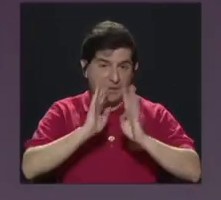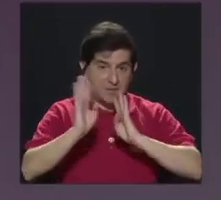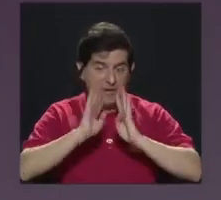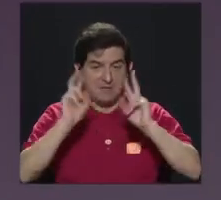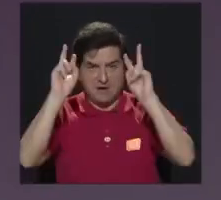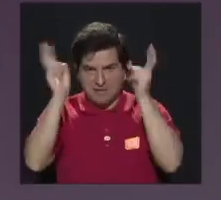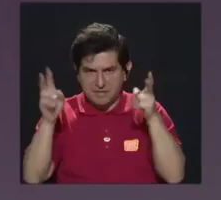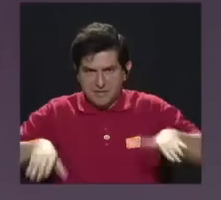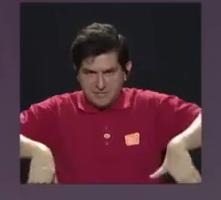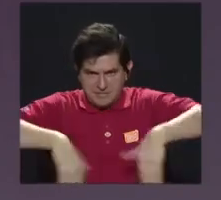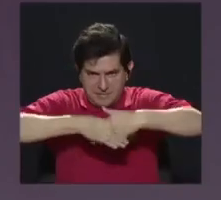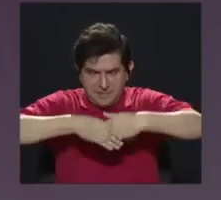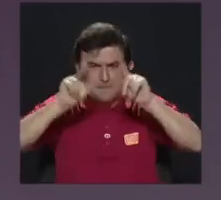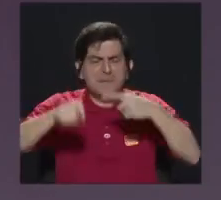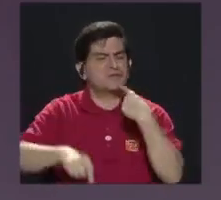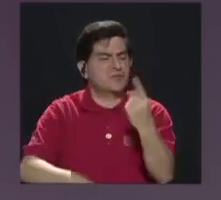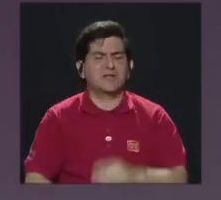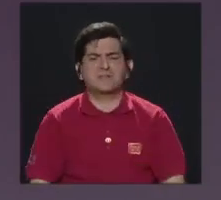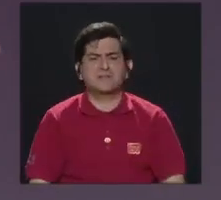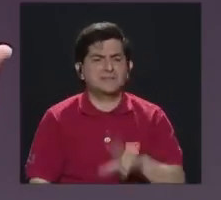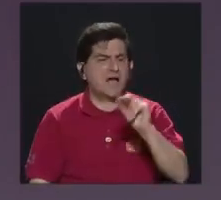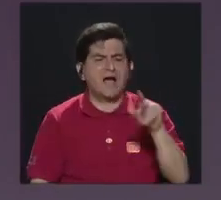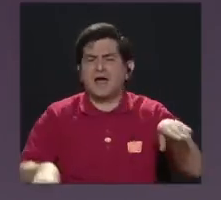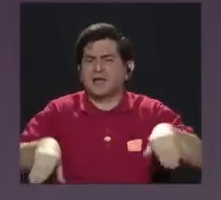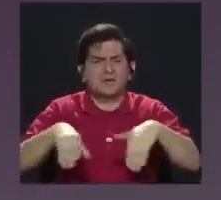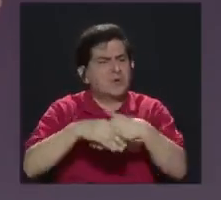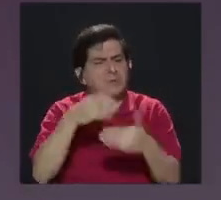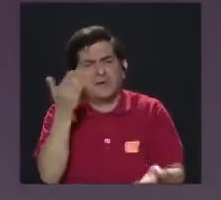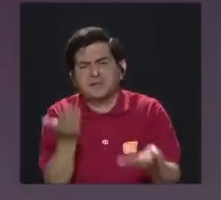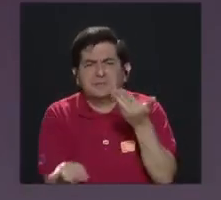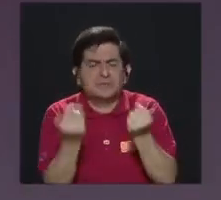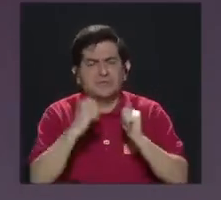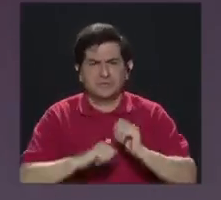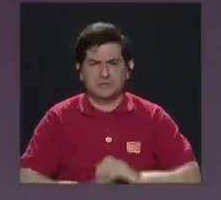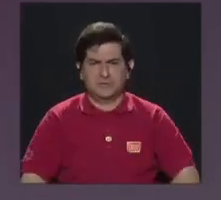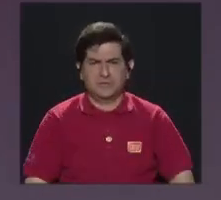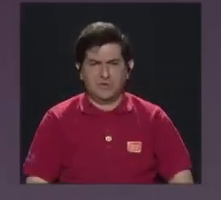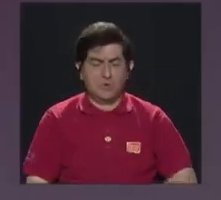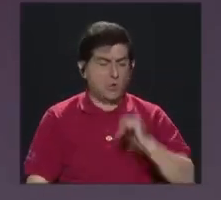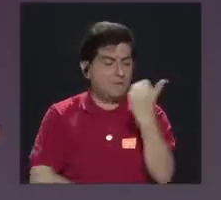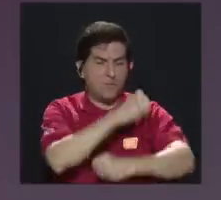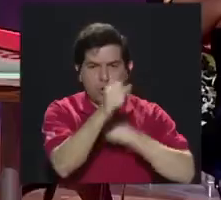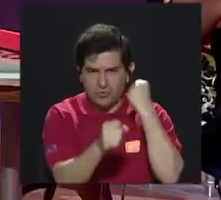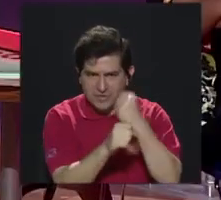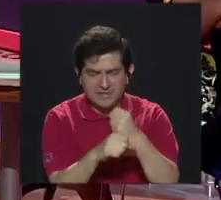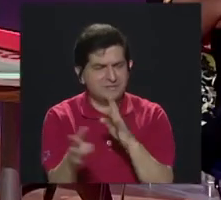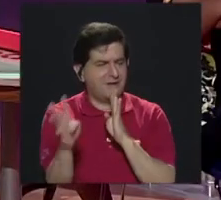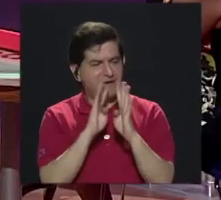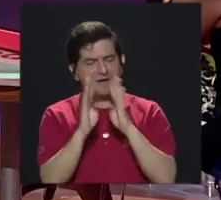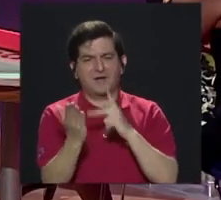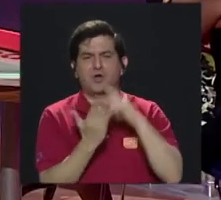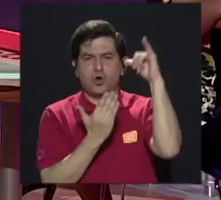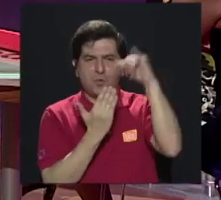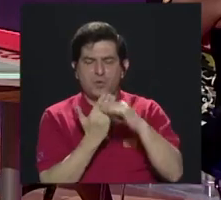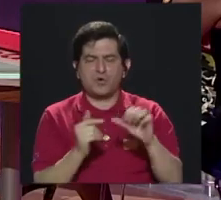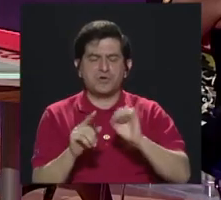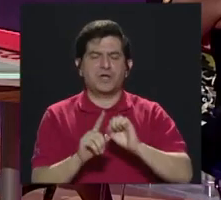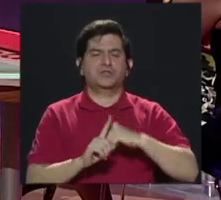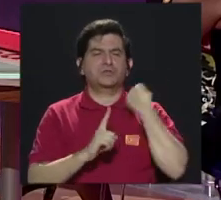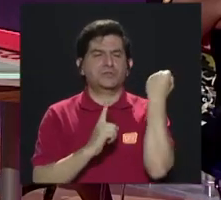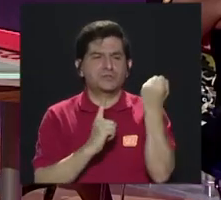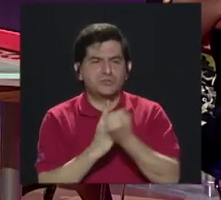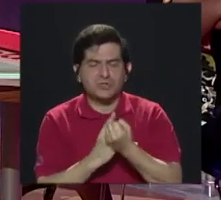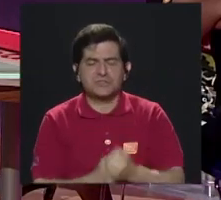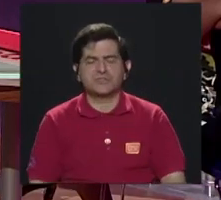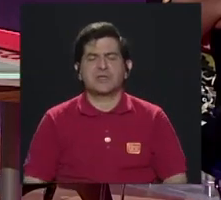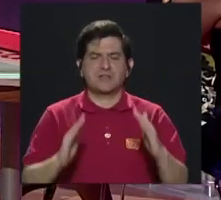del tema de matrimonio, hay gente que dice, es que si no fuera matrimonio, bueno, durante 10 años se ha estado hablando de proyectos sociales de convivencia, o proyecto